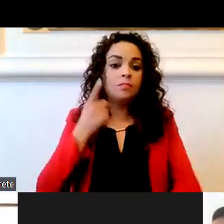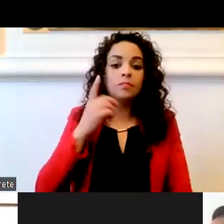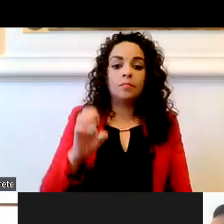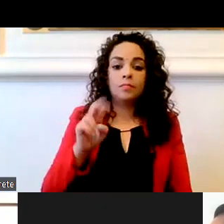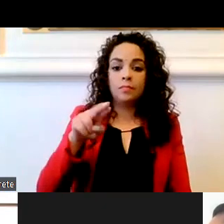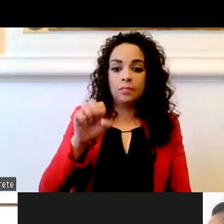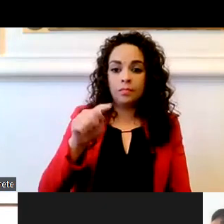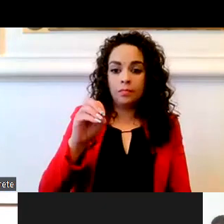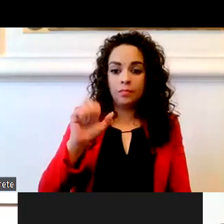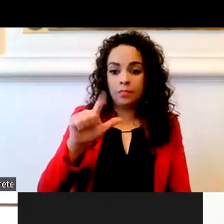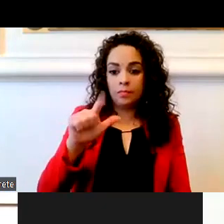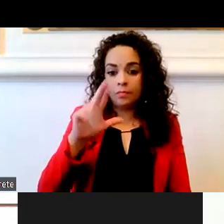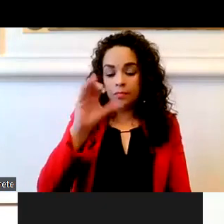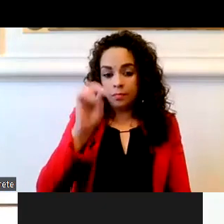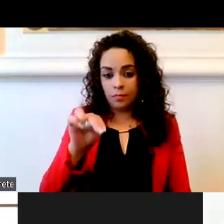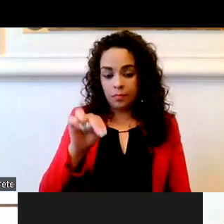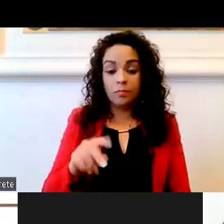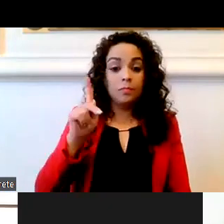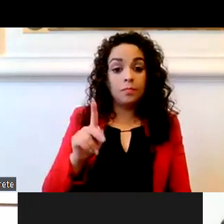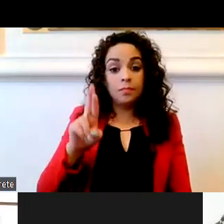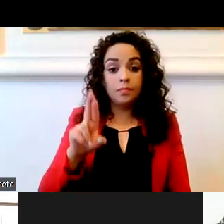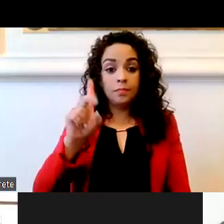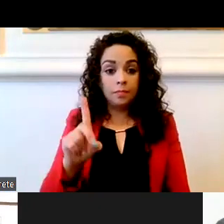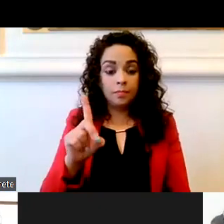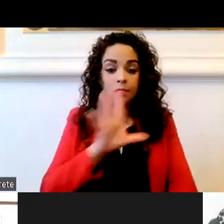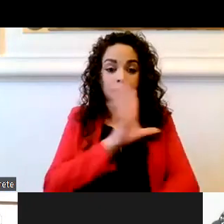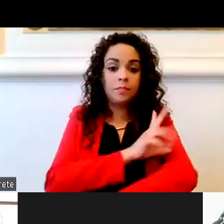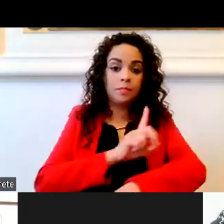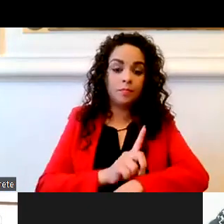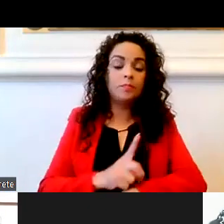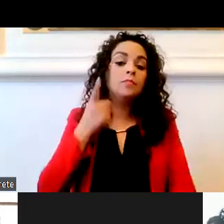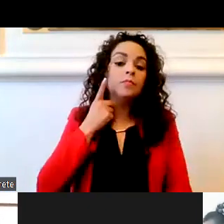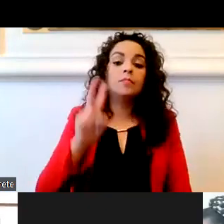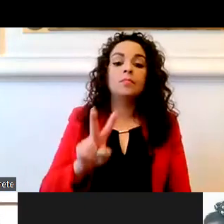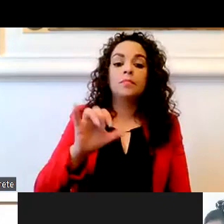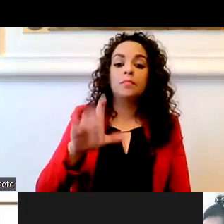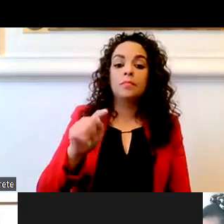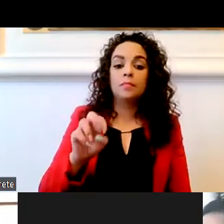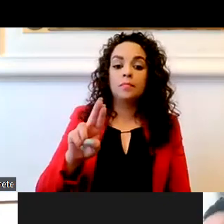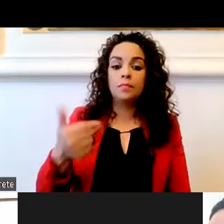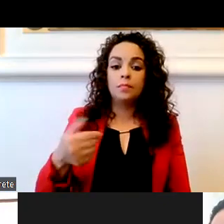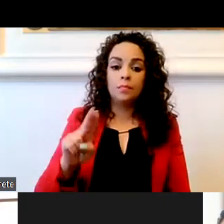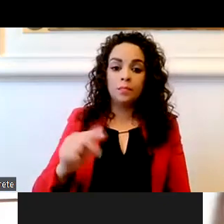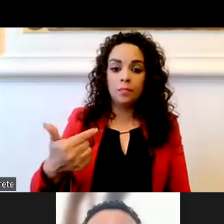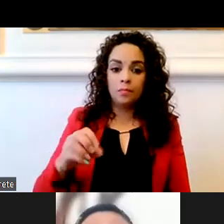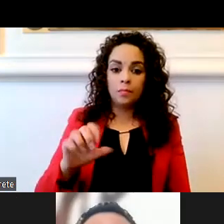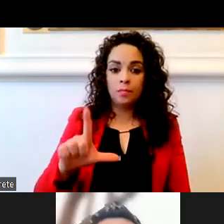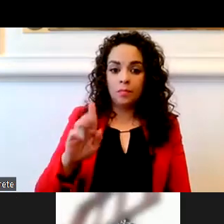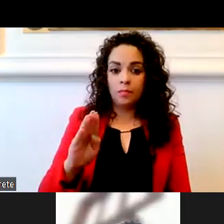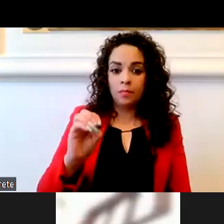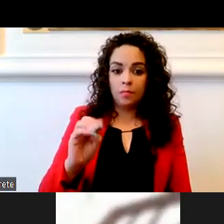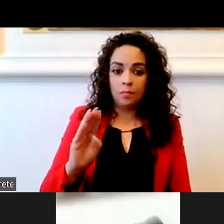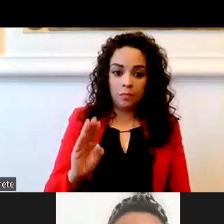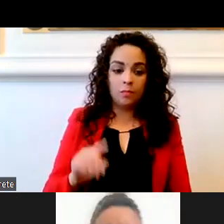Grupo Parlamentario del PRD, el coordinador, el diputado Víctor Hugo Lobo Román. Del Grupo Parlamentario del Partido del